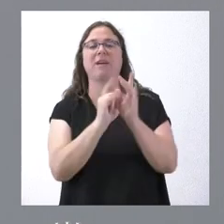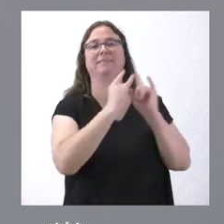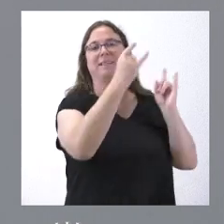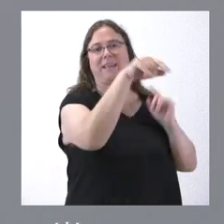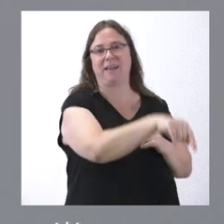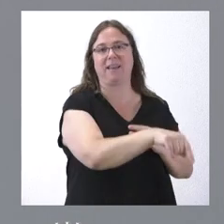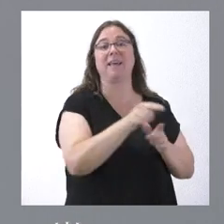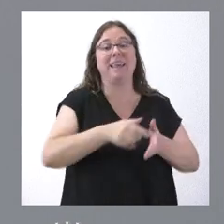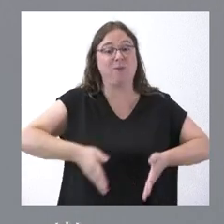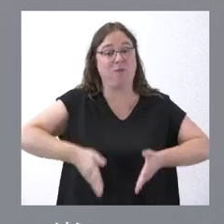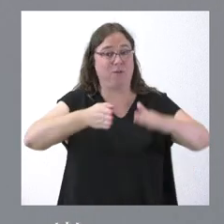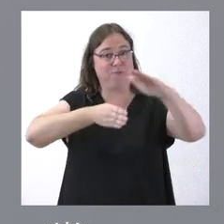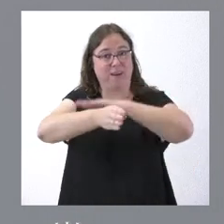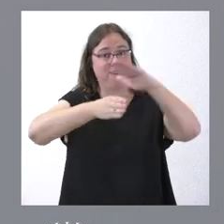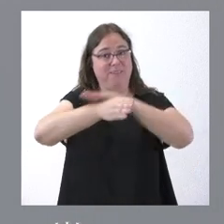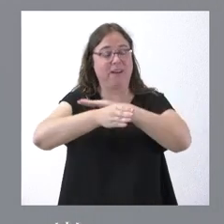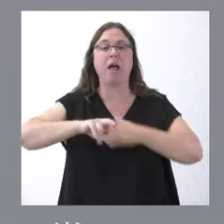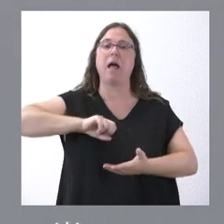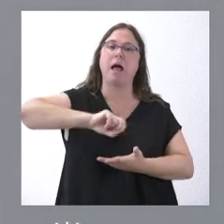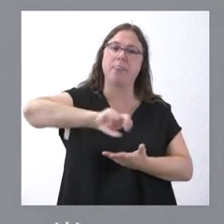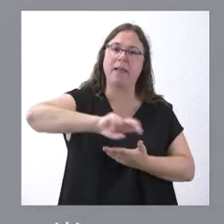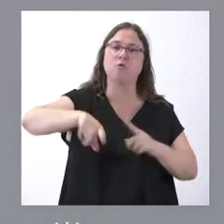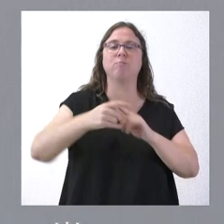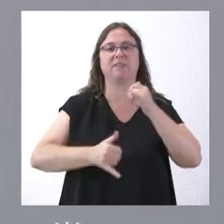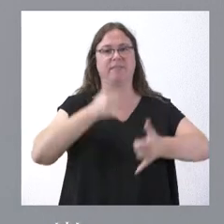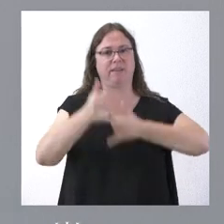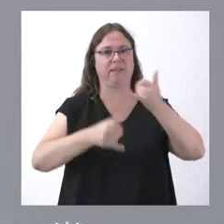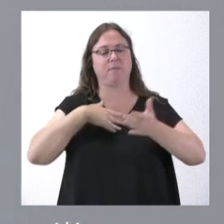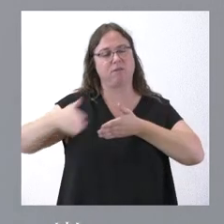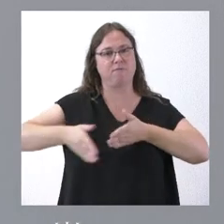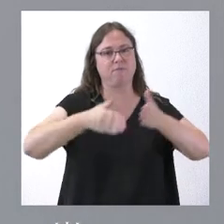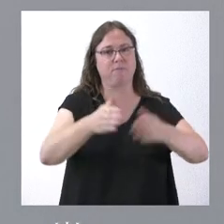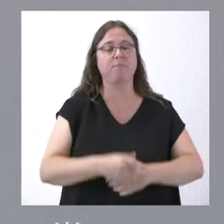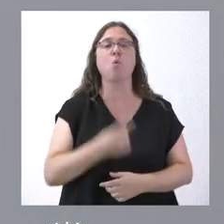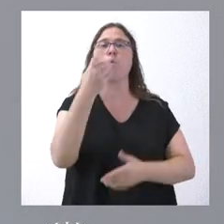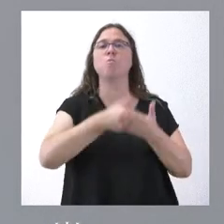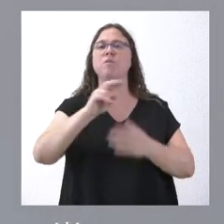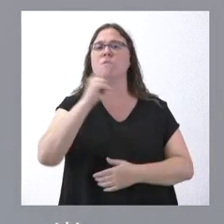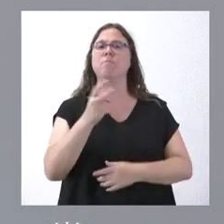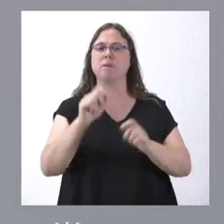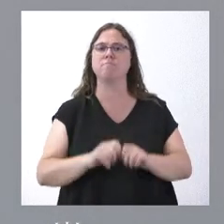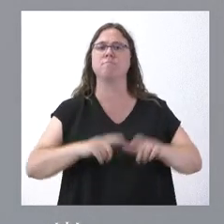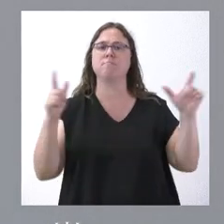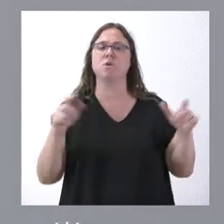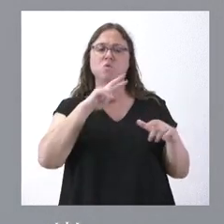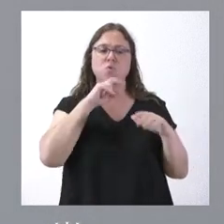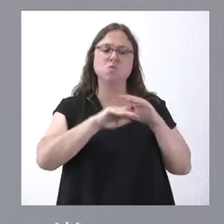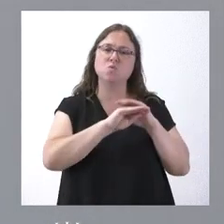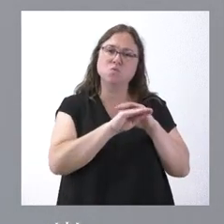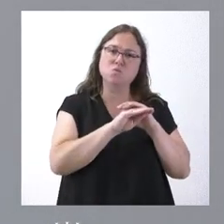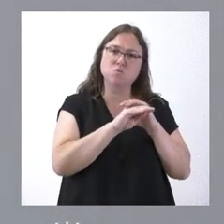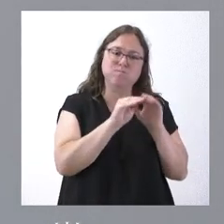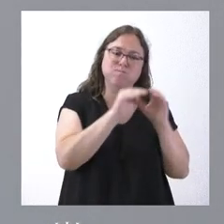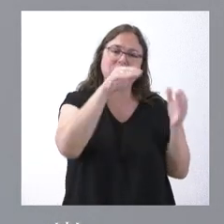convertirse en vía natural de acceso al Pinar para peatones y ciclistas. 1 millón de euros para ampliar los módulos de incubación y cría